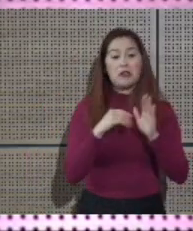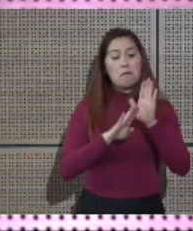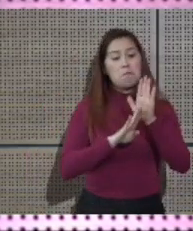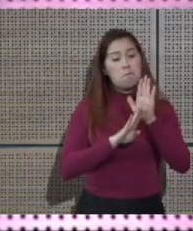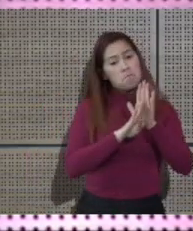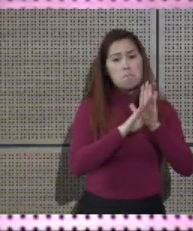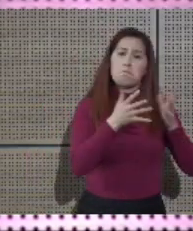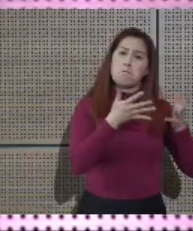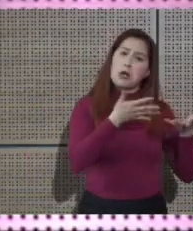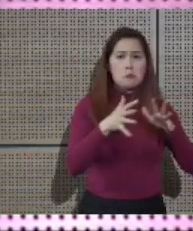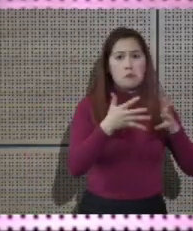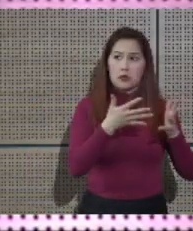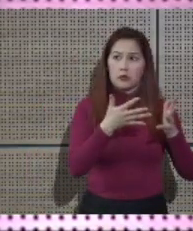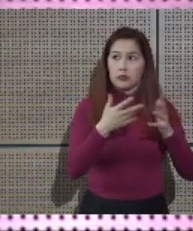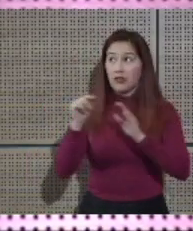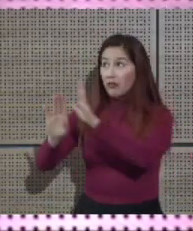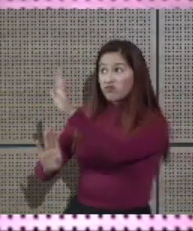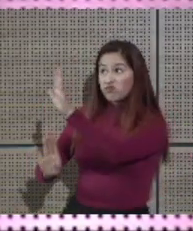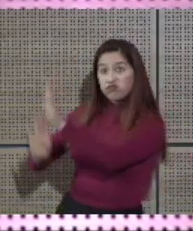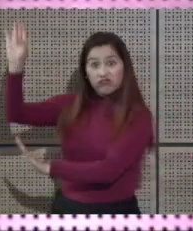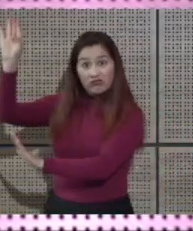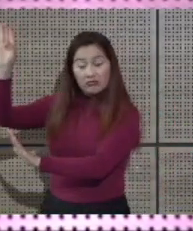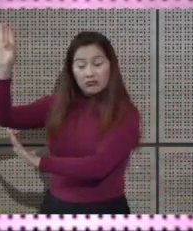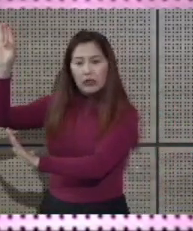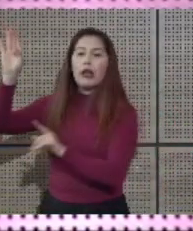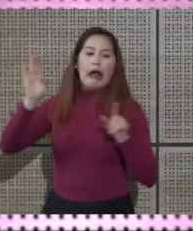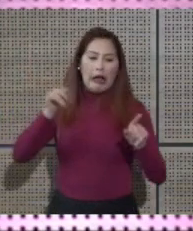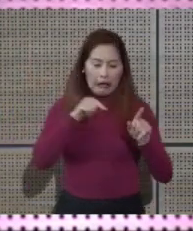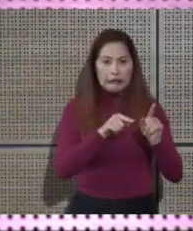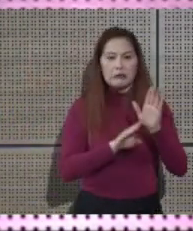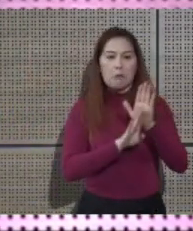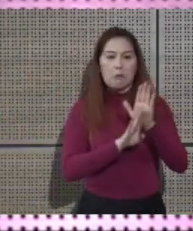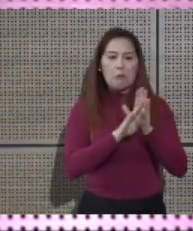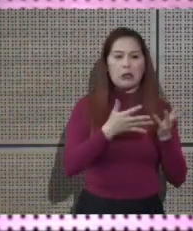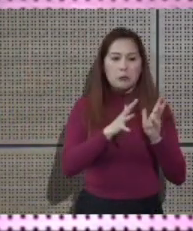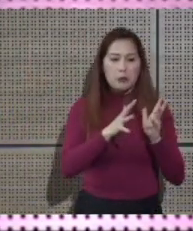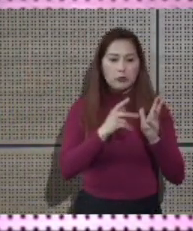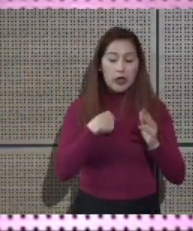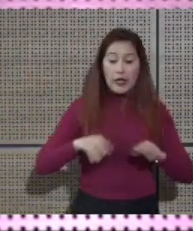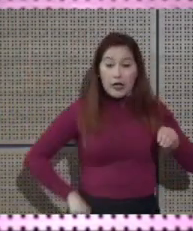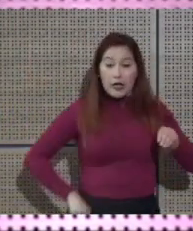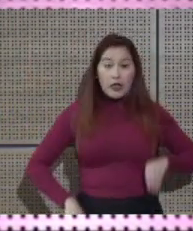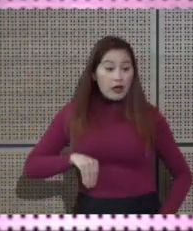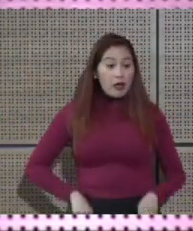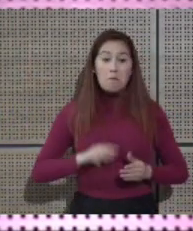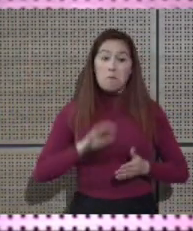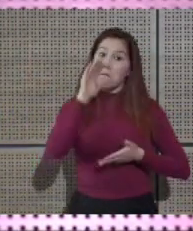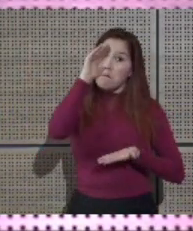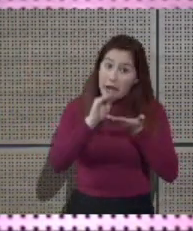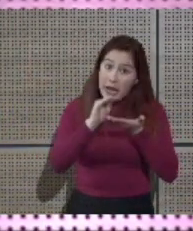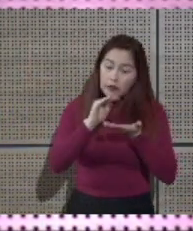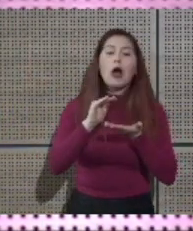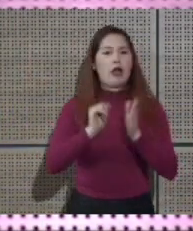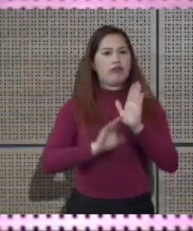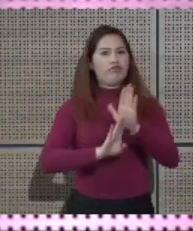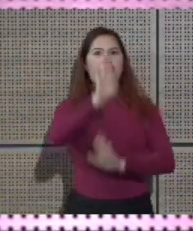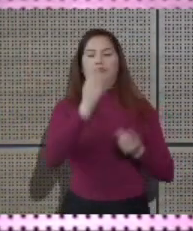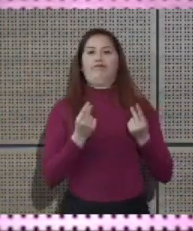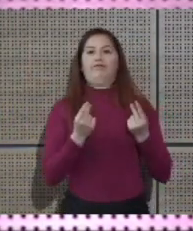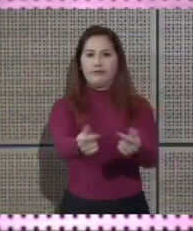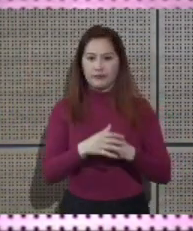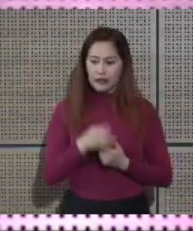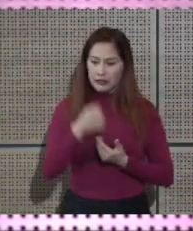ingresos altos en el lapso de una generación. Y cuando estamos hablando de 20 años, estamos diciendo que si vamos en ese camino, en 10